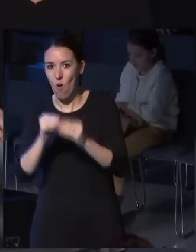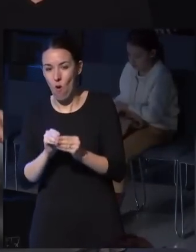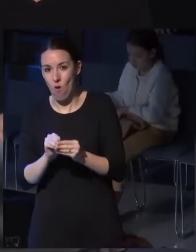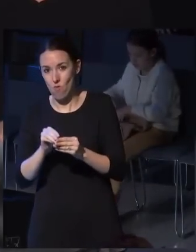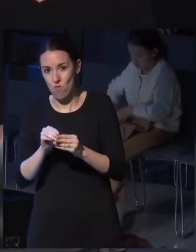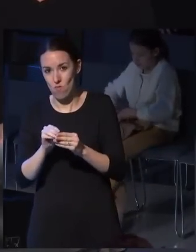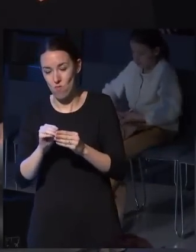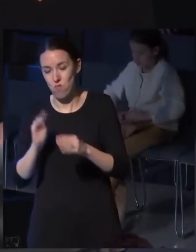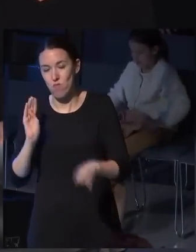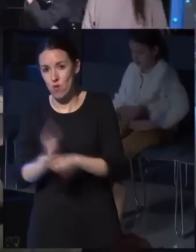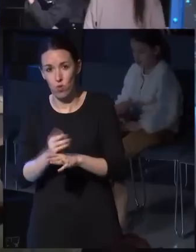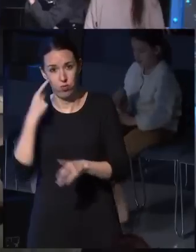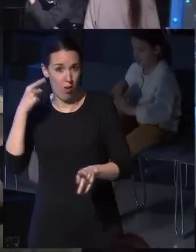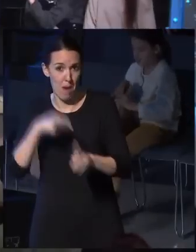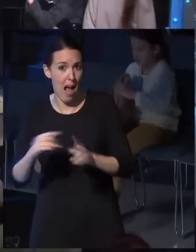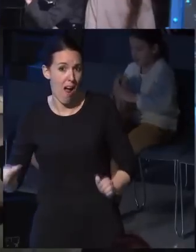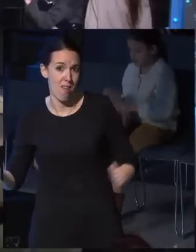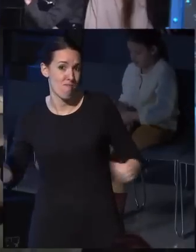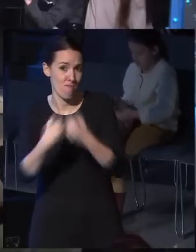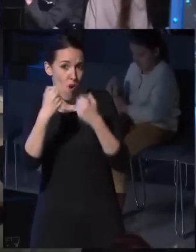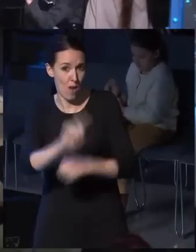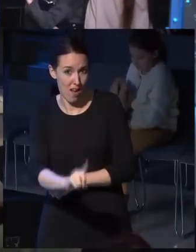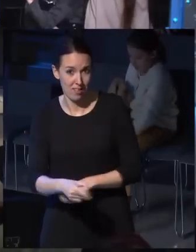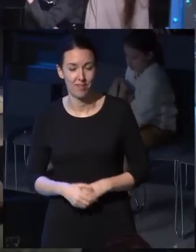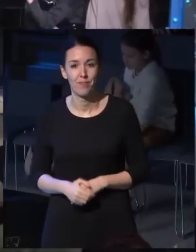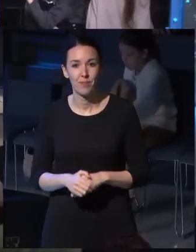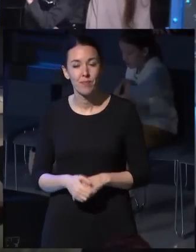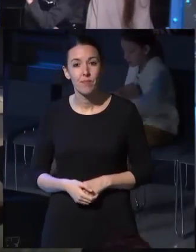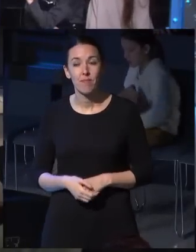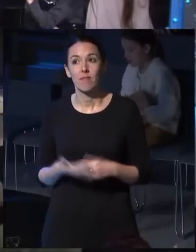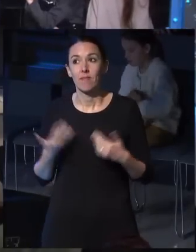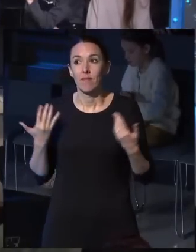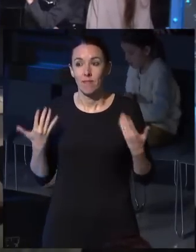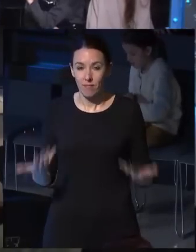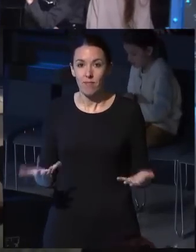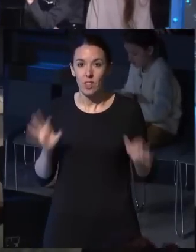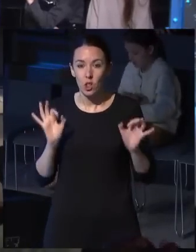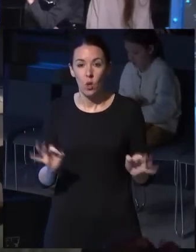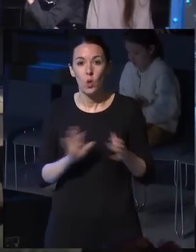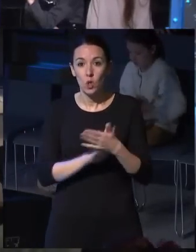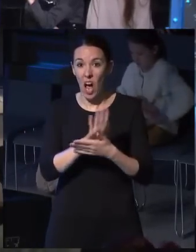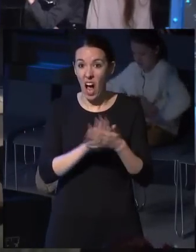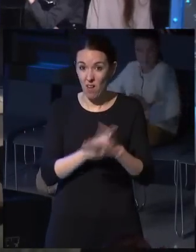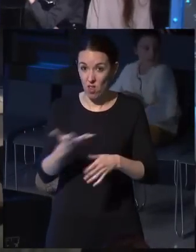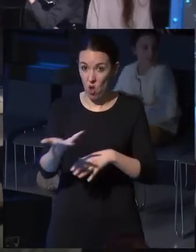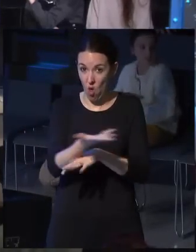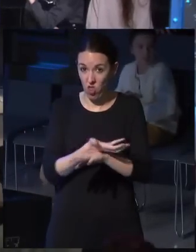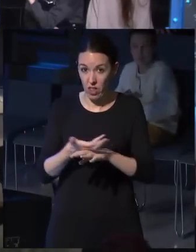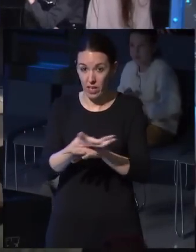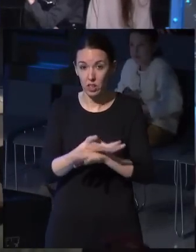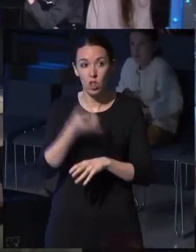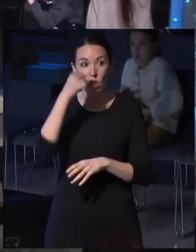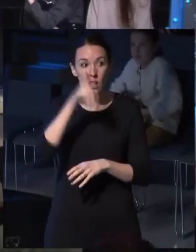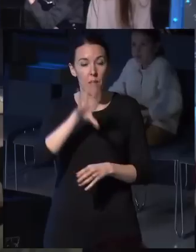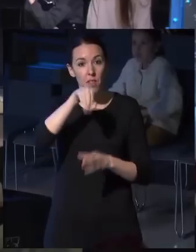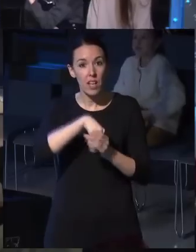hostias. ¿Te ha pasado, sí, Paco? No, lo que pasa es que, precisamente hablando de ese disco, también es un disco que